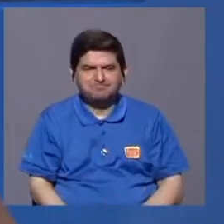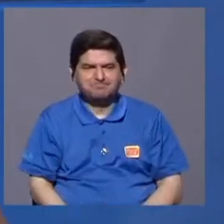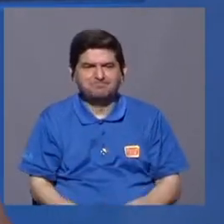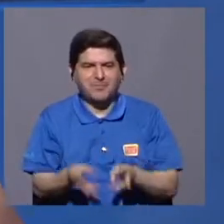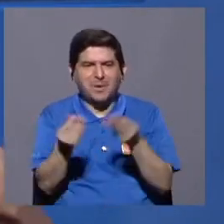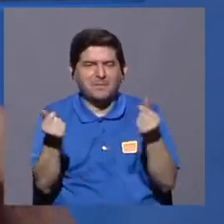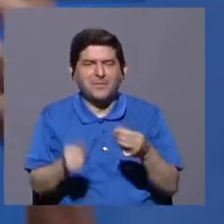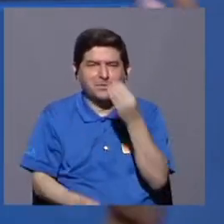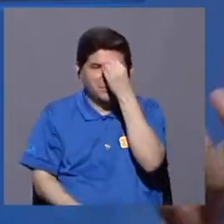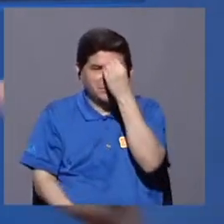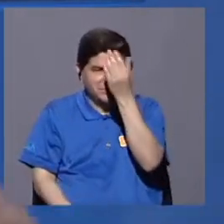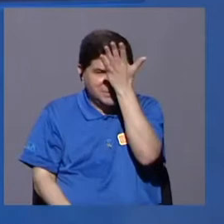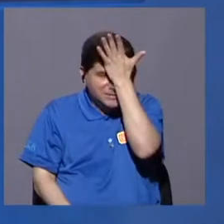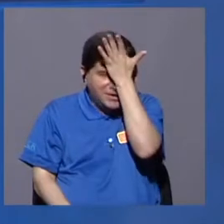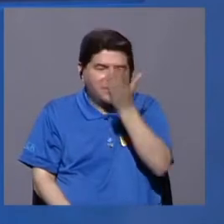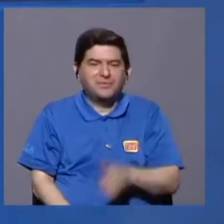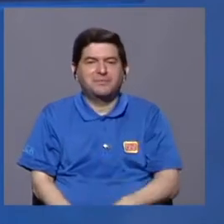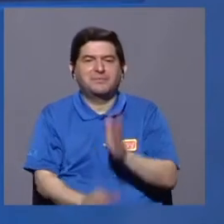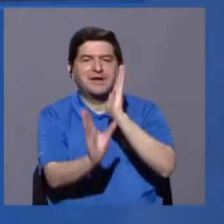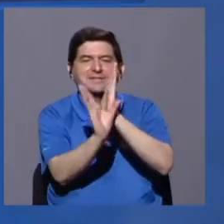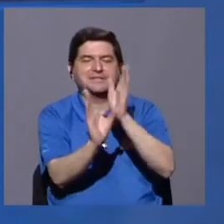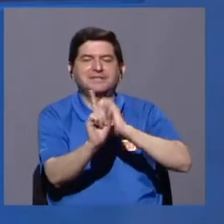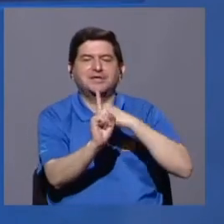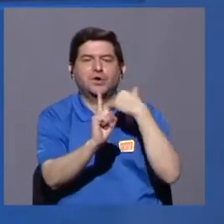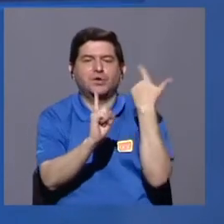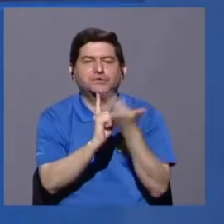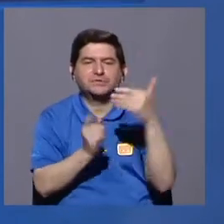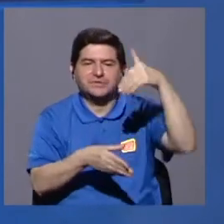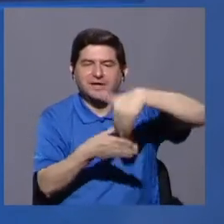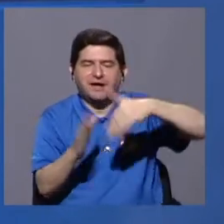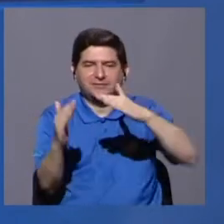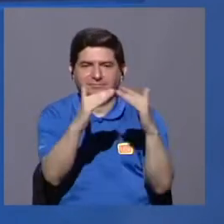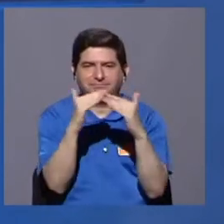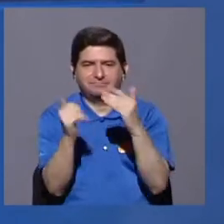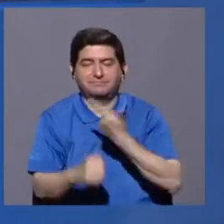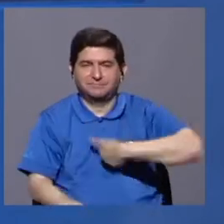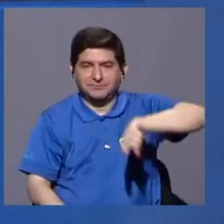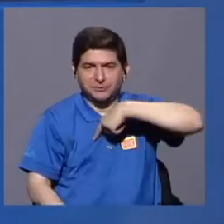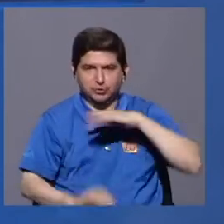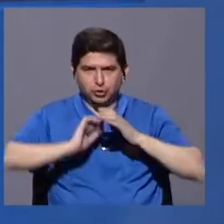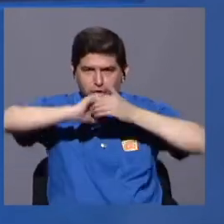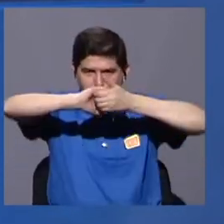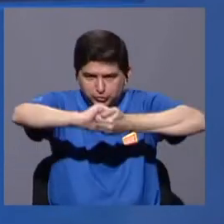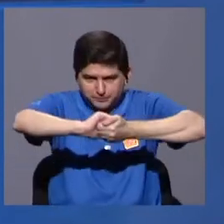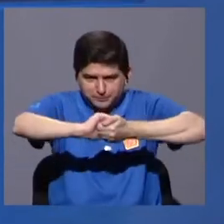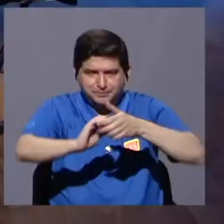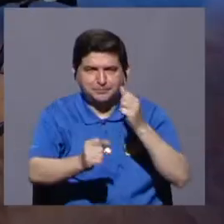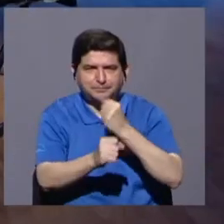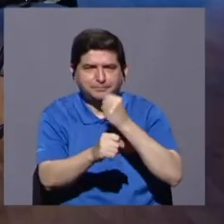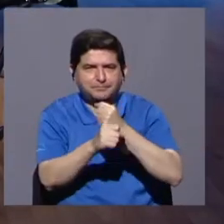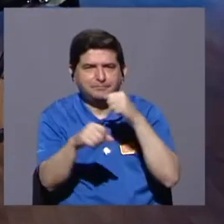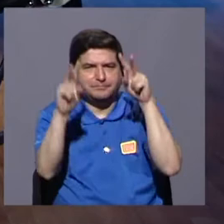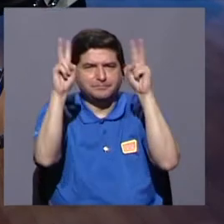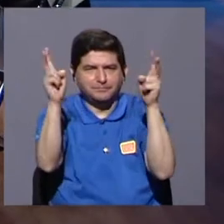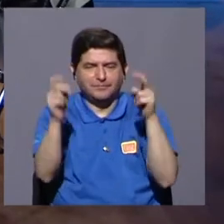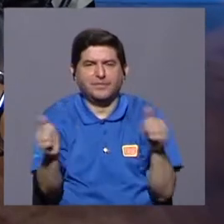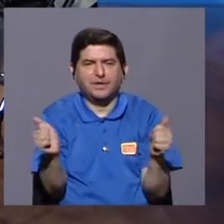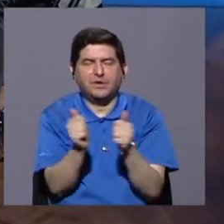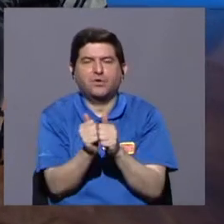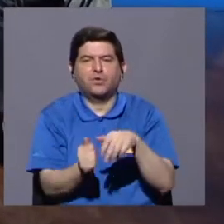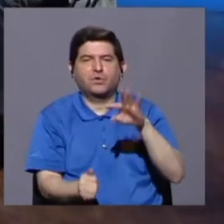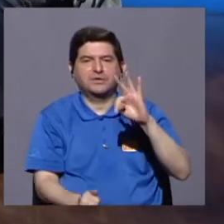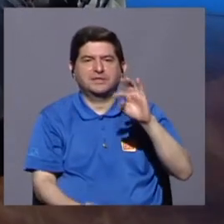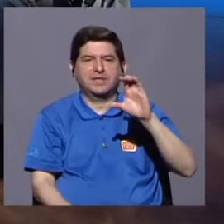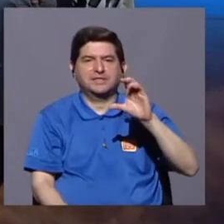un trauma psicosocial en la comunidad. Y nosotros nos aliamos para poder trabajar este tema, nos aliamos con el